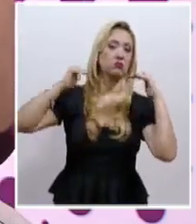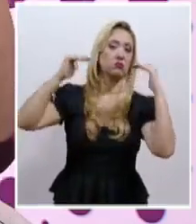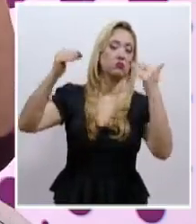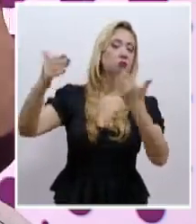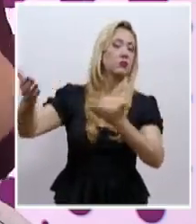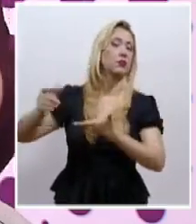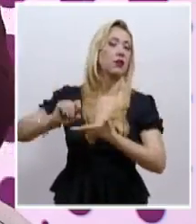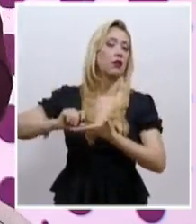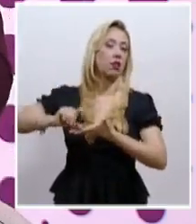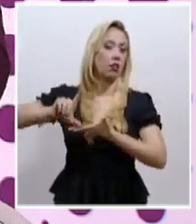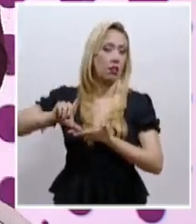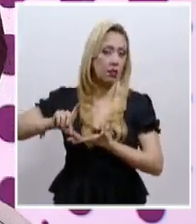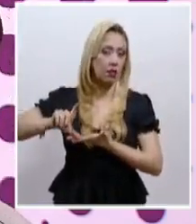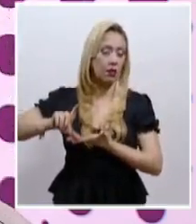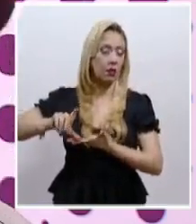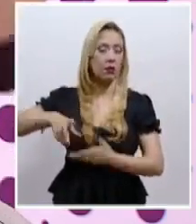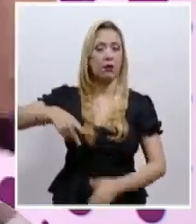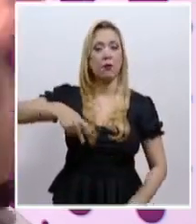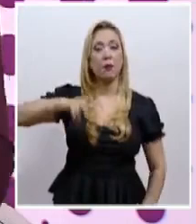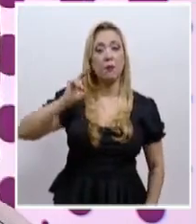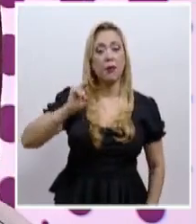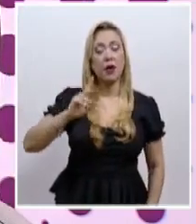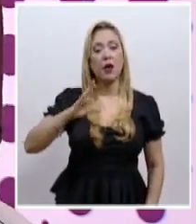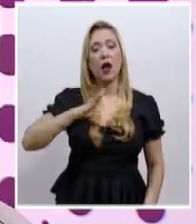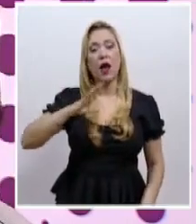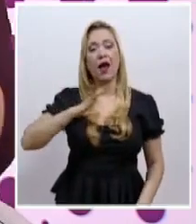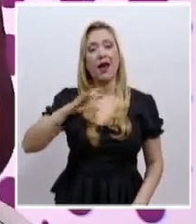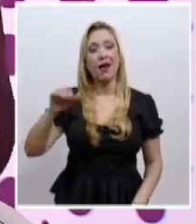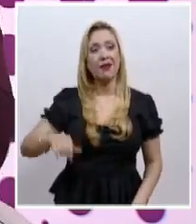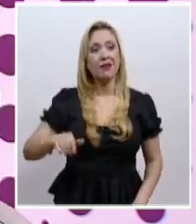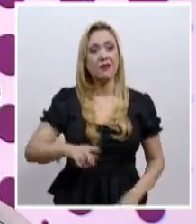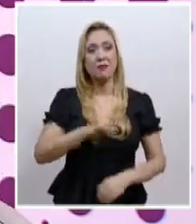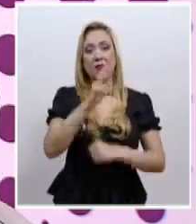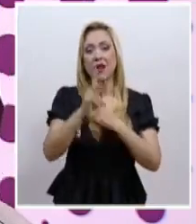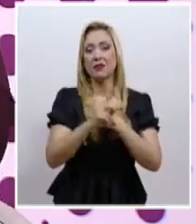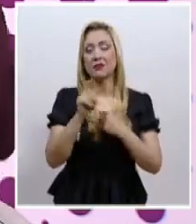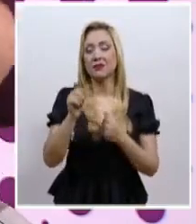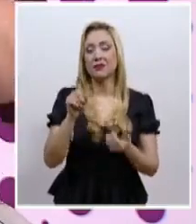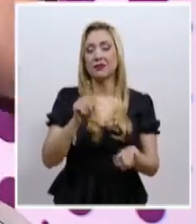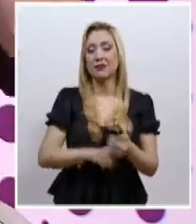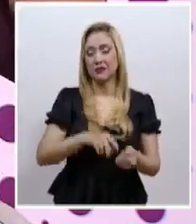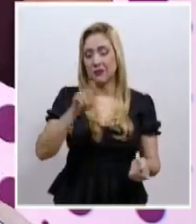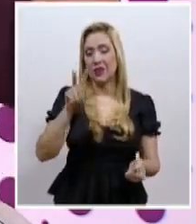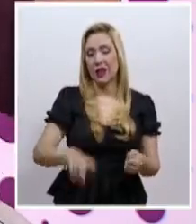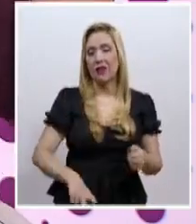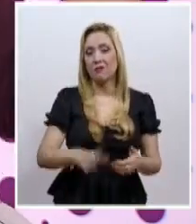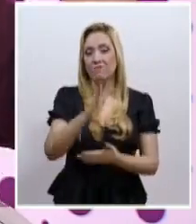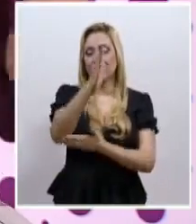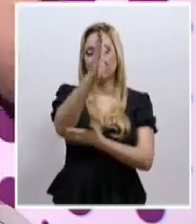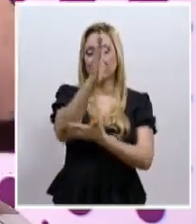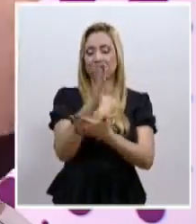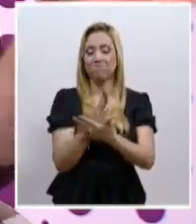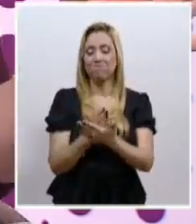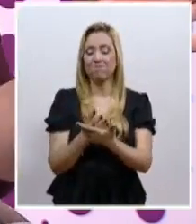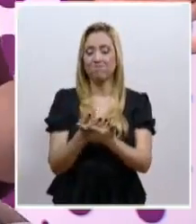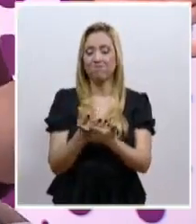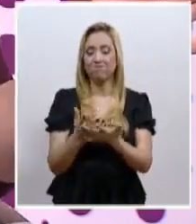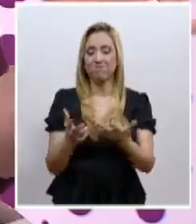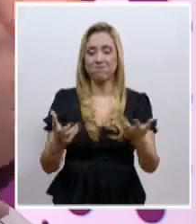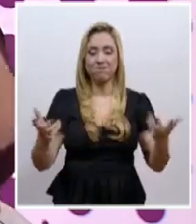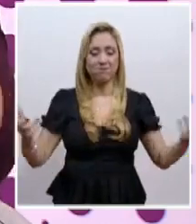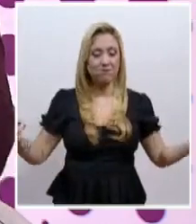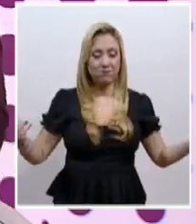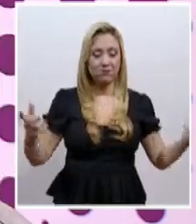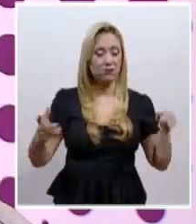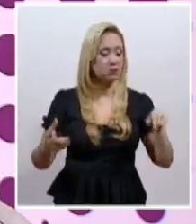Pero justo como hay un pie que se está dividiendo entre las personas que tienen estos altos niveles de